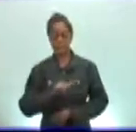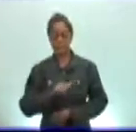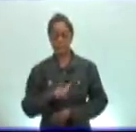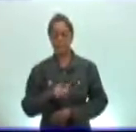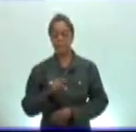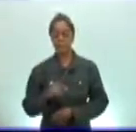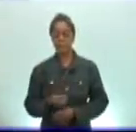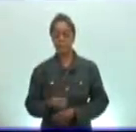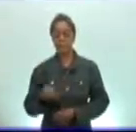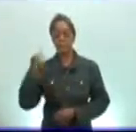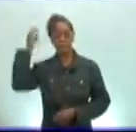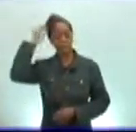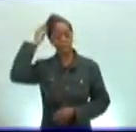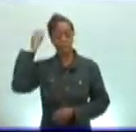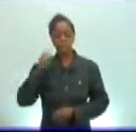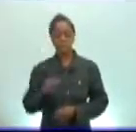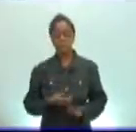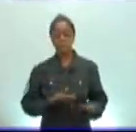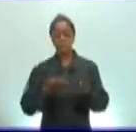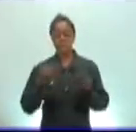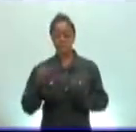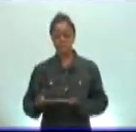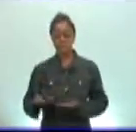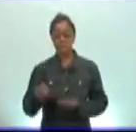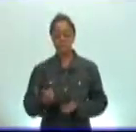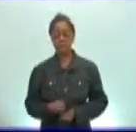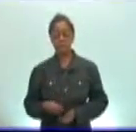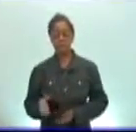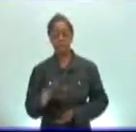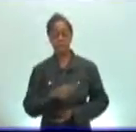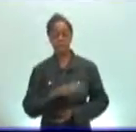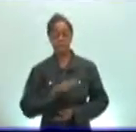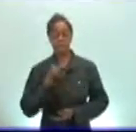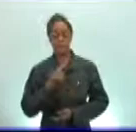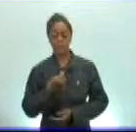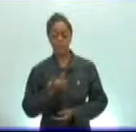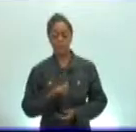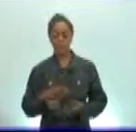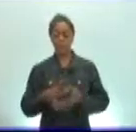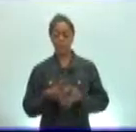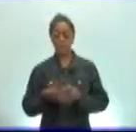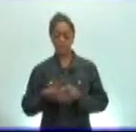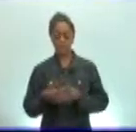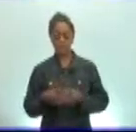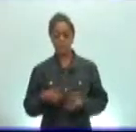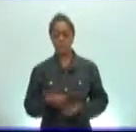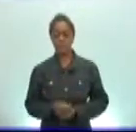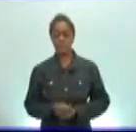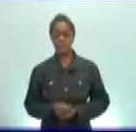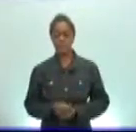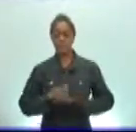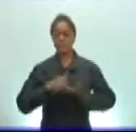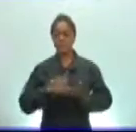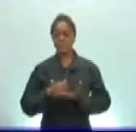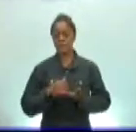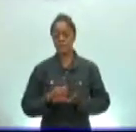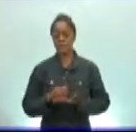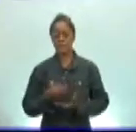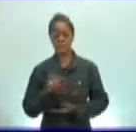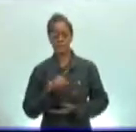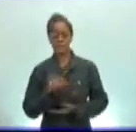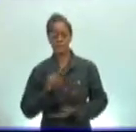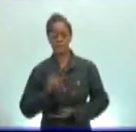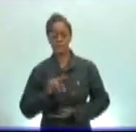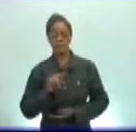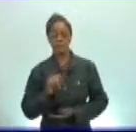estos gobernantes entregaban las riquezas al imperialismo. Contribuyeron a solicitar